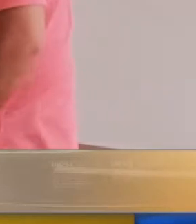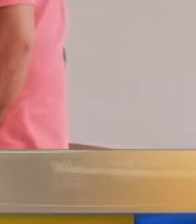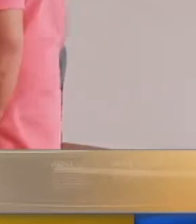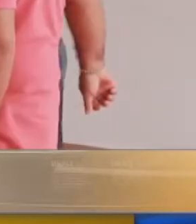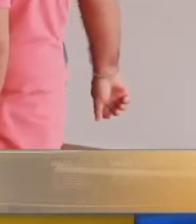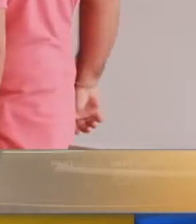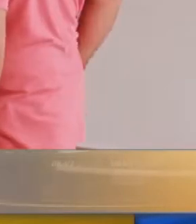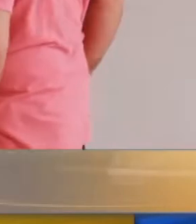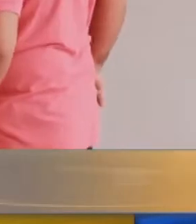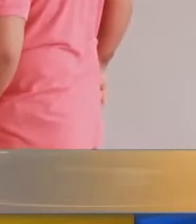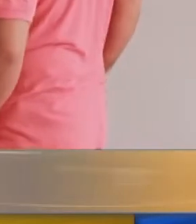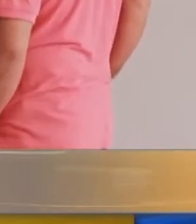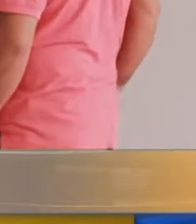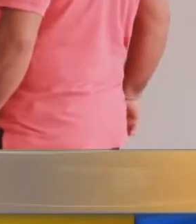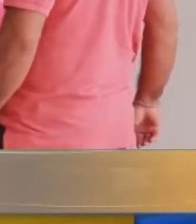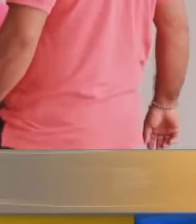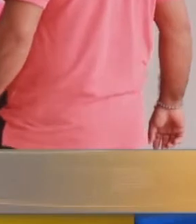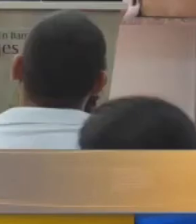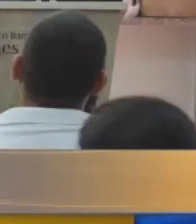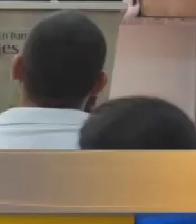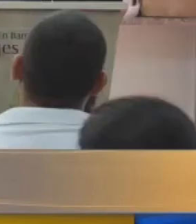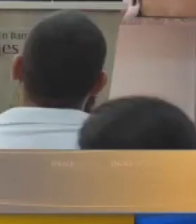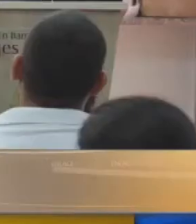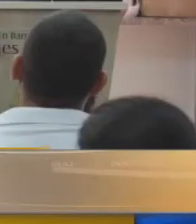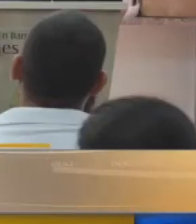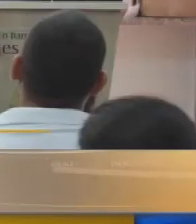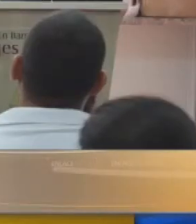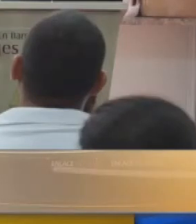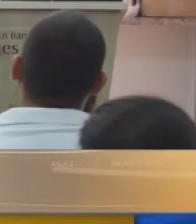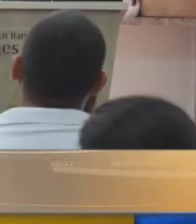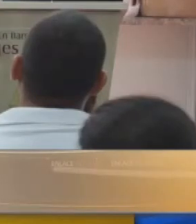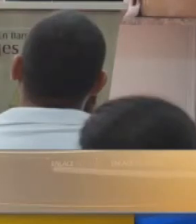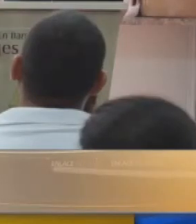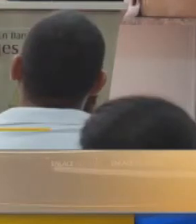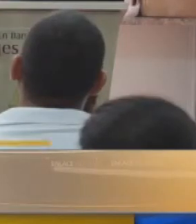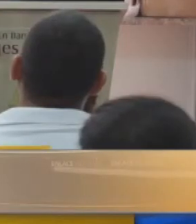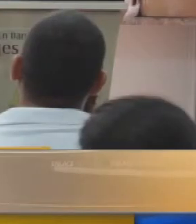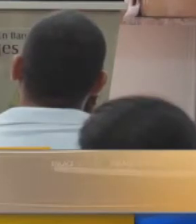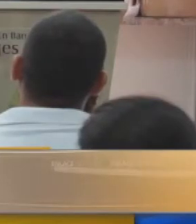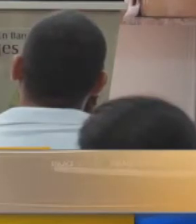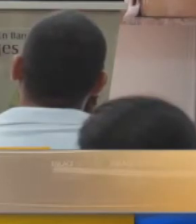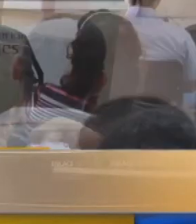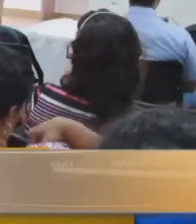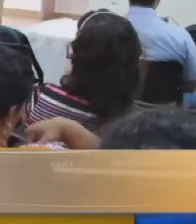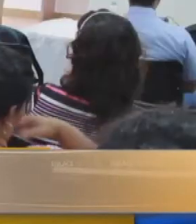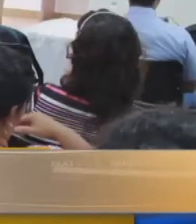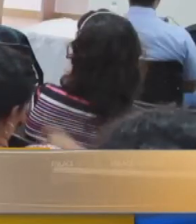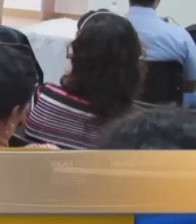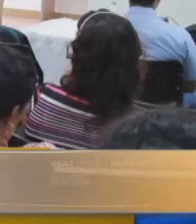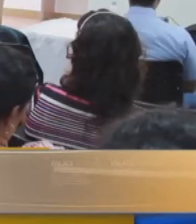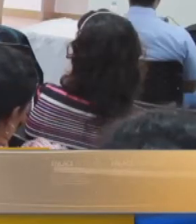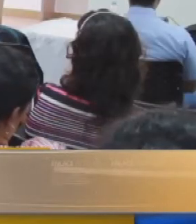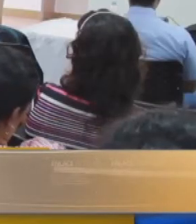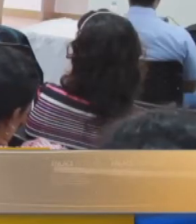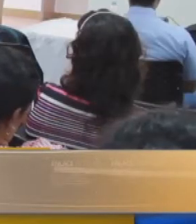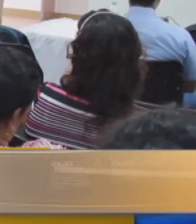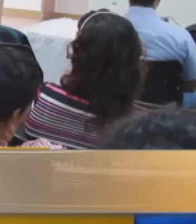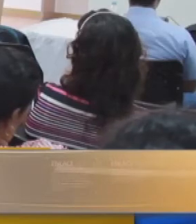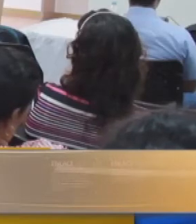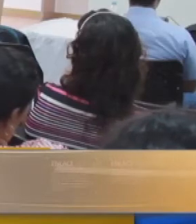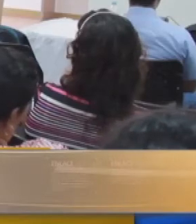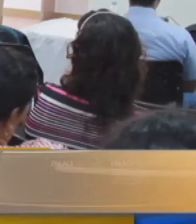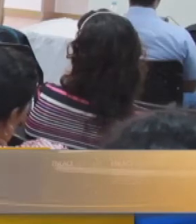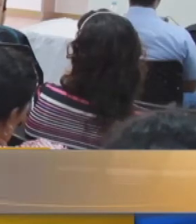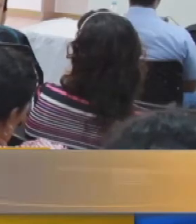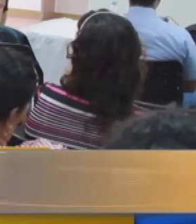el segundo de los 4 días del seminario taller que dicta la Federación Nacional de Avicultores de Colombia. FENAVI, pequeños y medianos